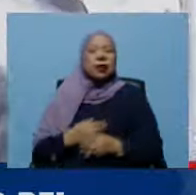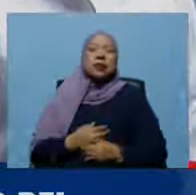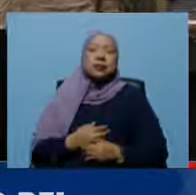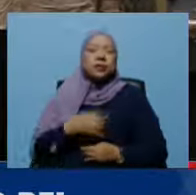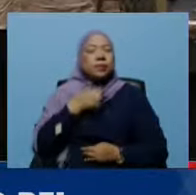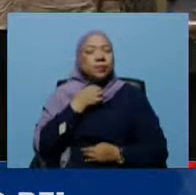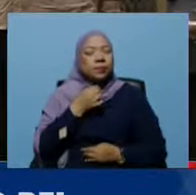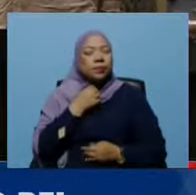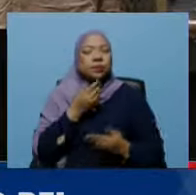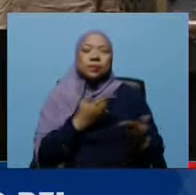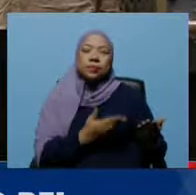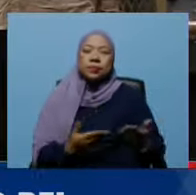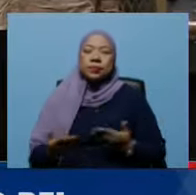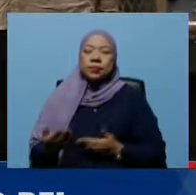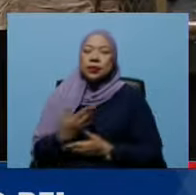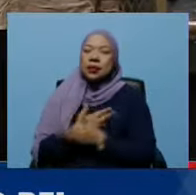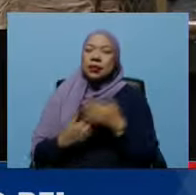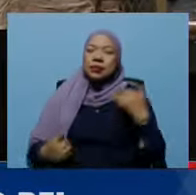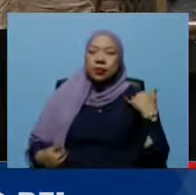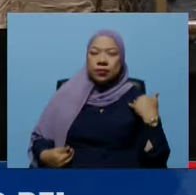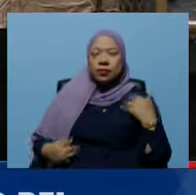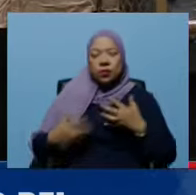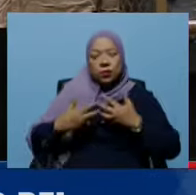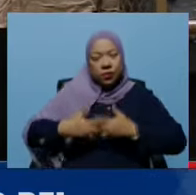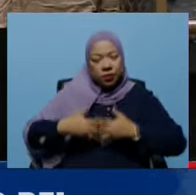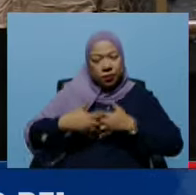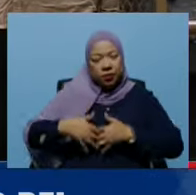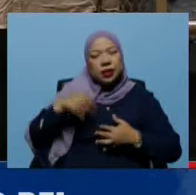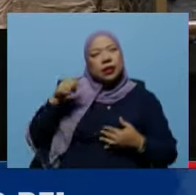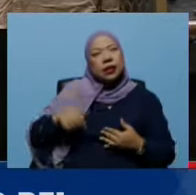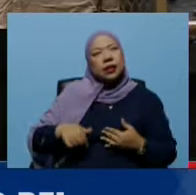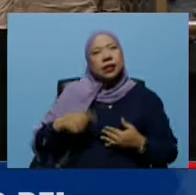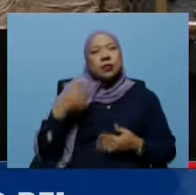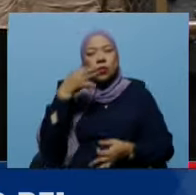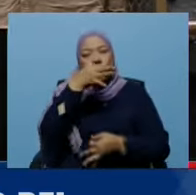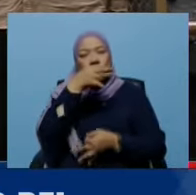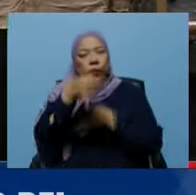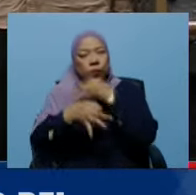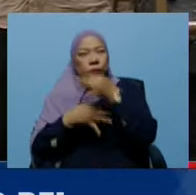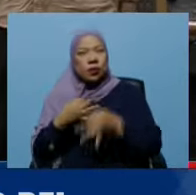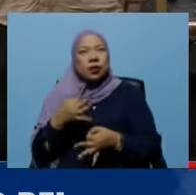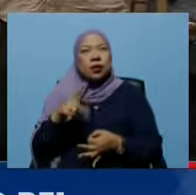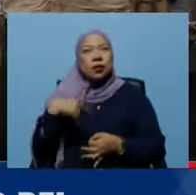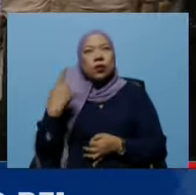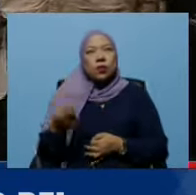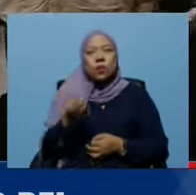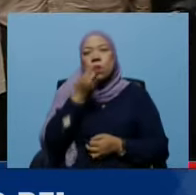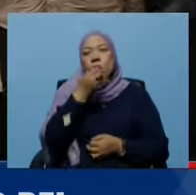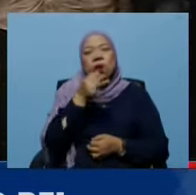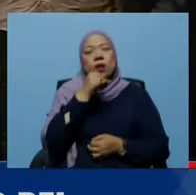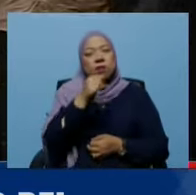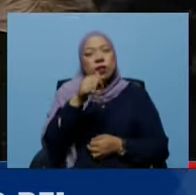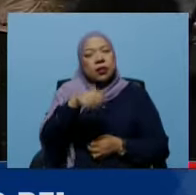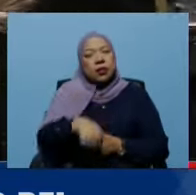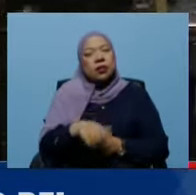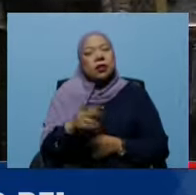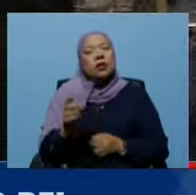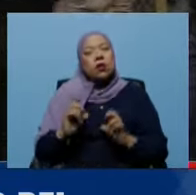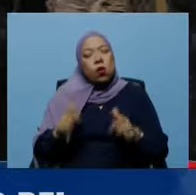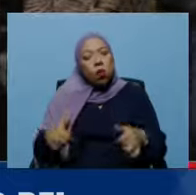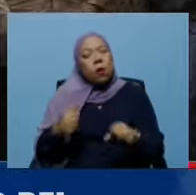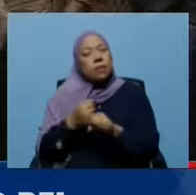palabra al presidente del complejo siderúrgico para que nos diga cuáles son las próximas buenas noticias y el